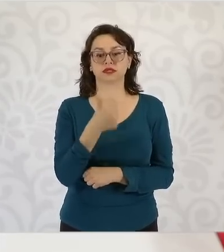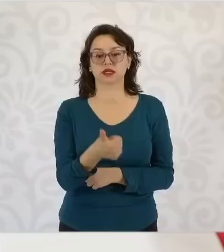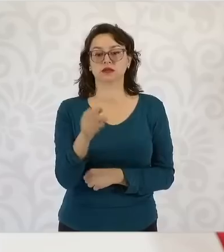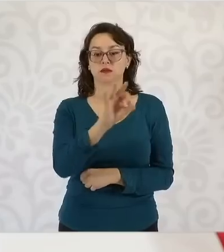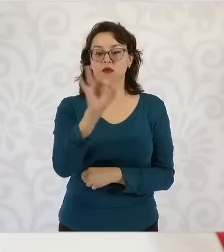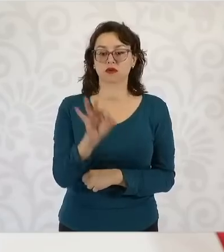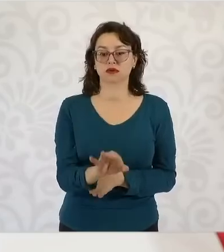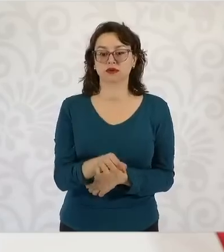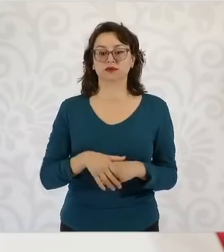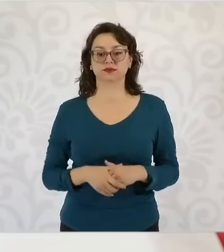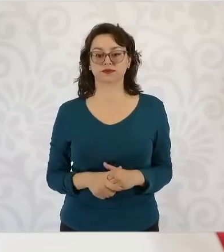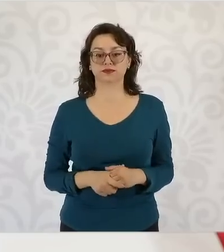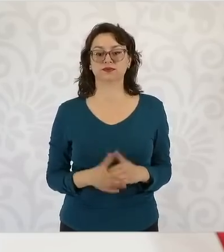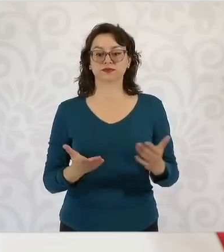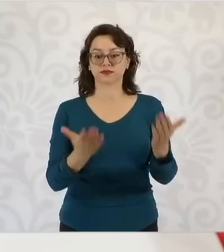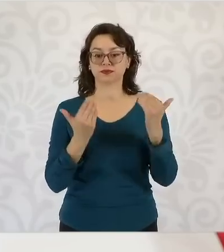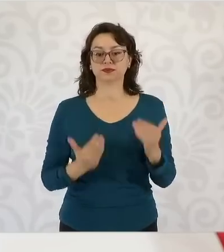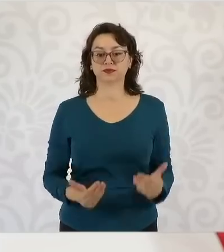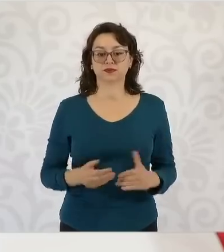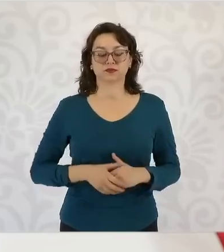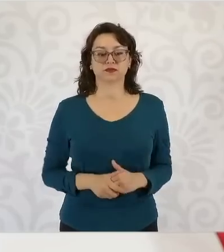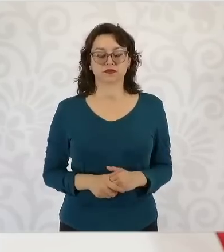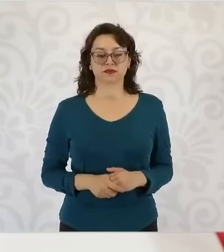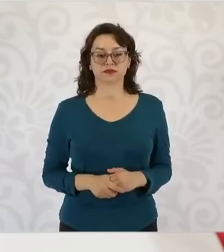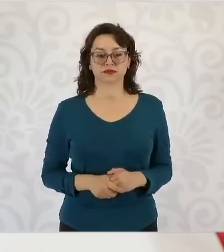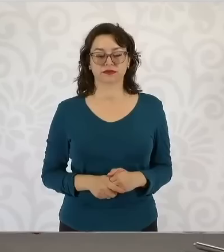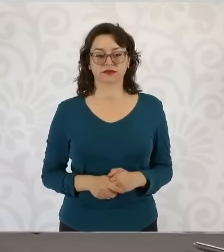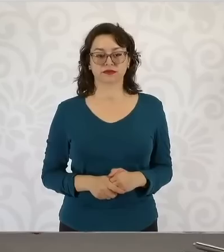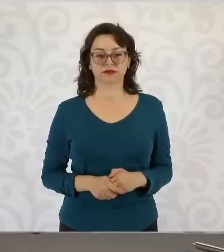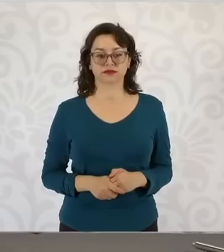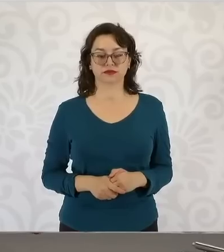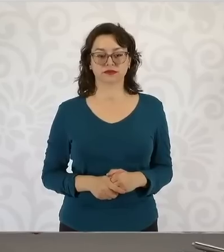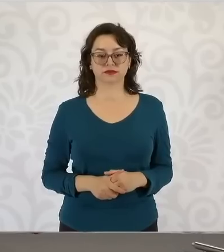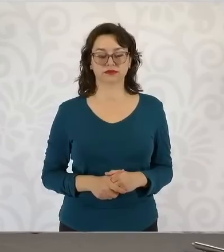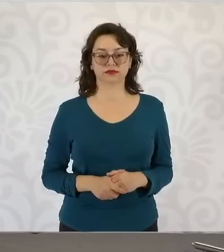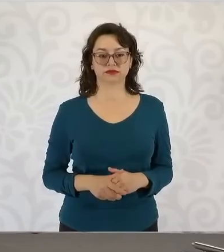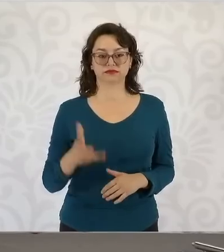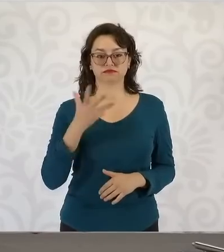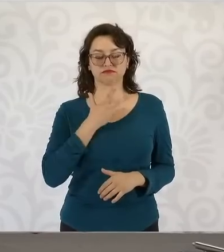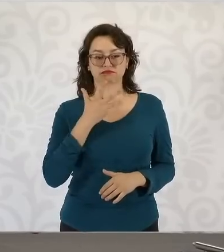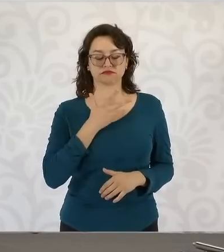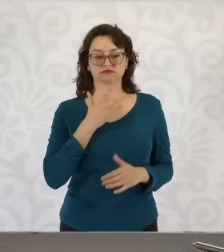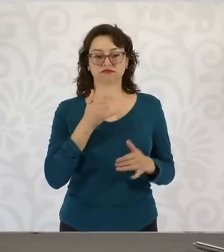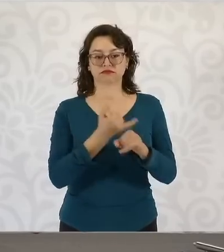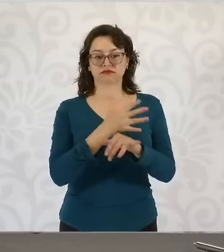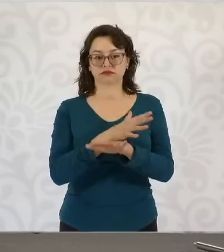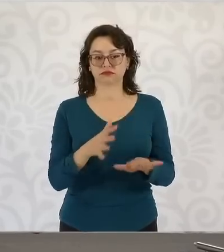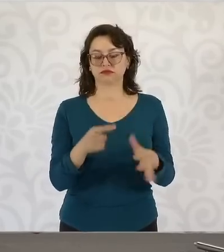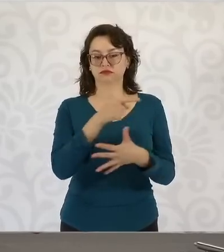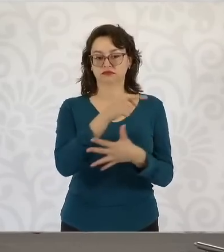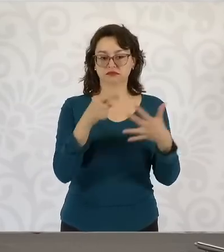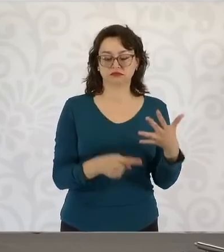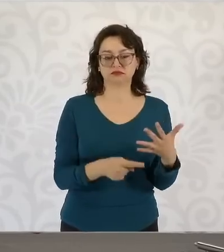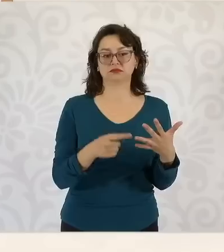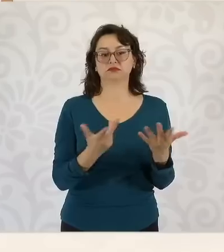3.97%. La que sigue, por favor. Entonces tenemos datos de producto y de precios muy sólidos en el